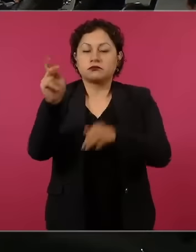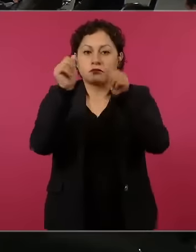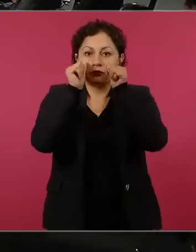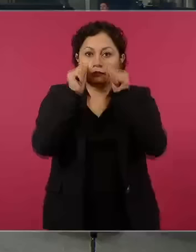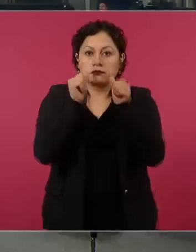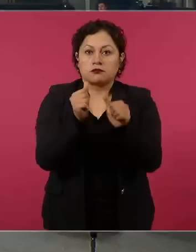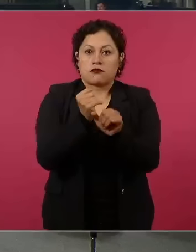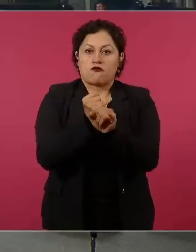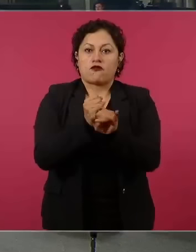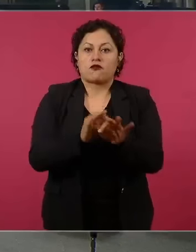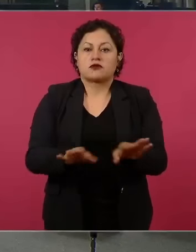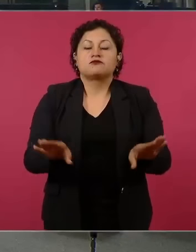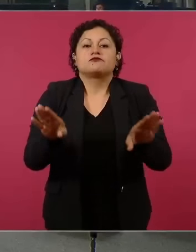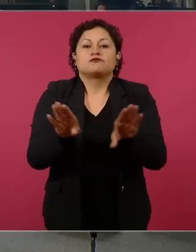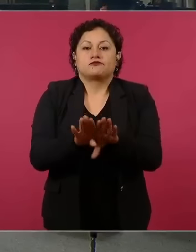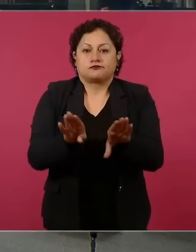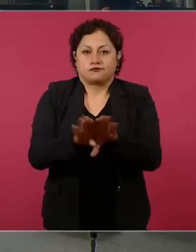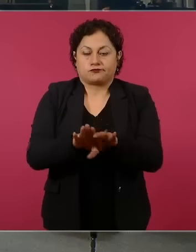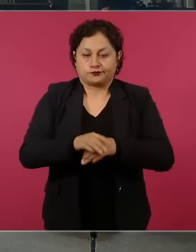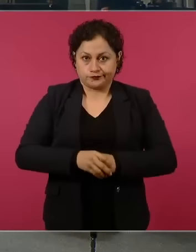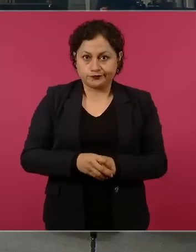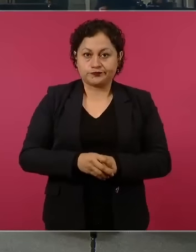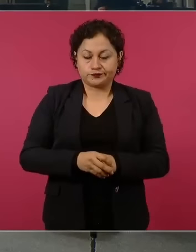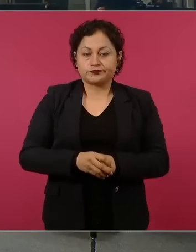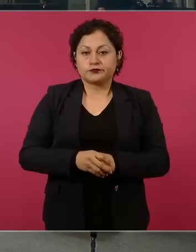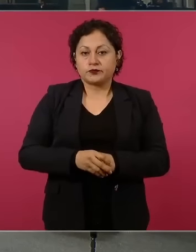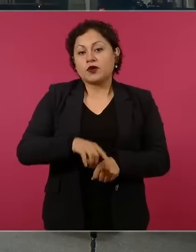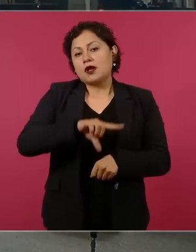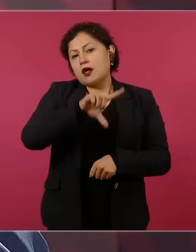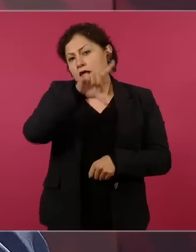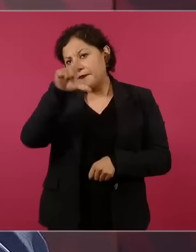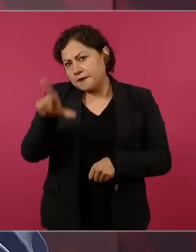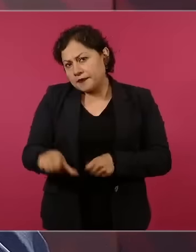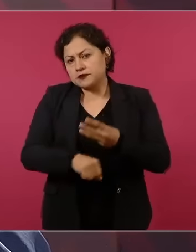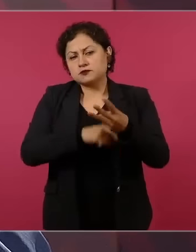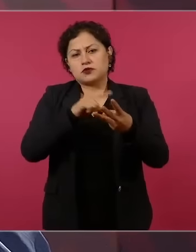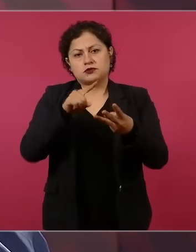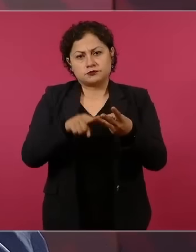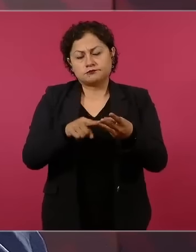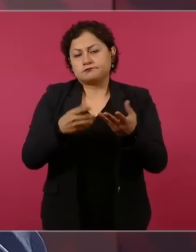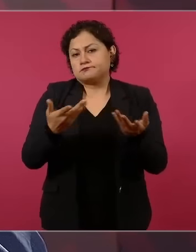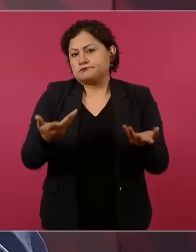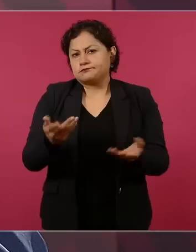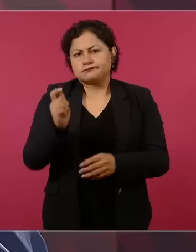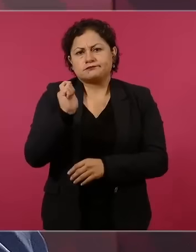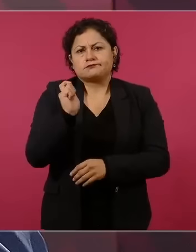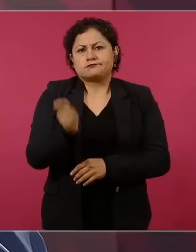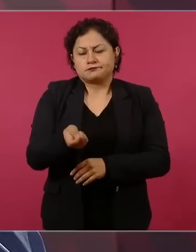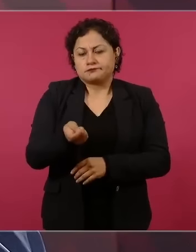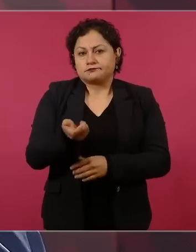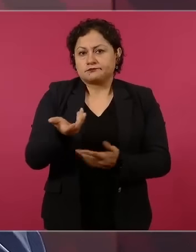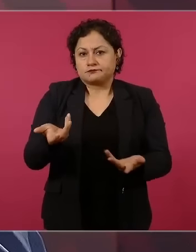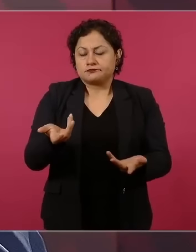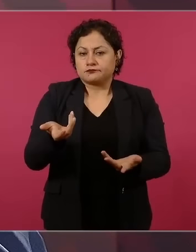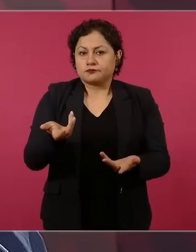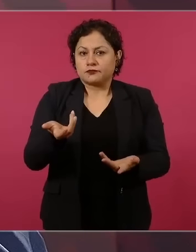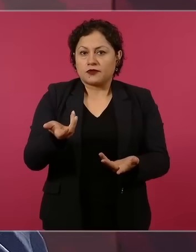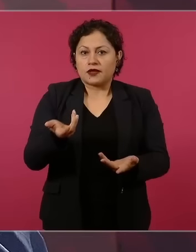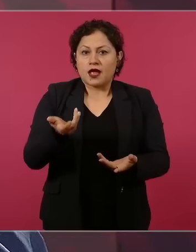final de la conferencia, pues vamos a recordar que llevamos 6